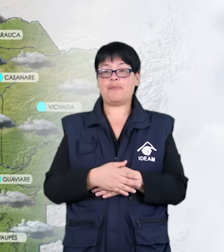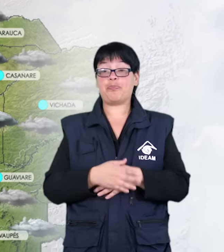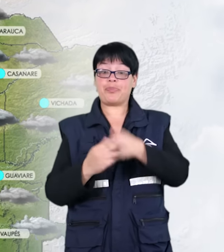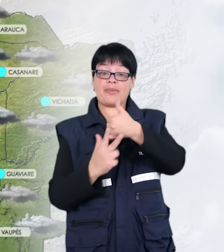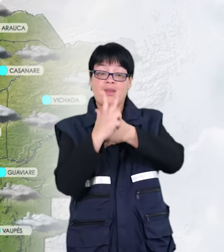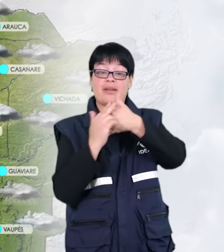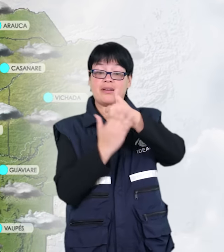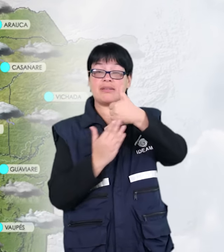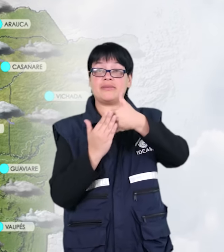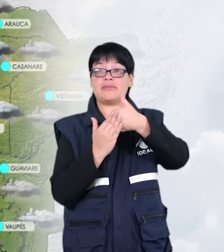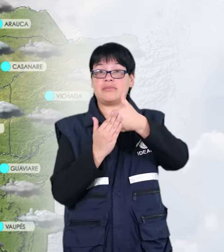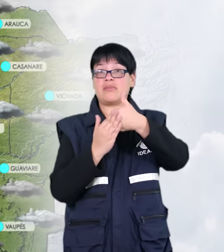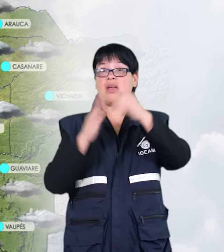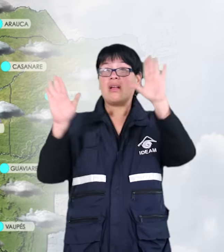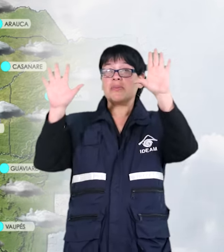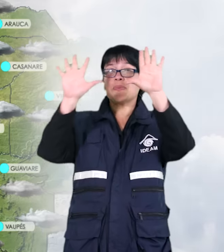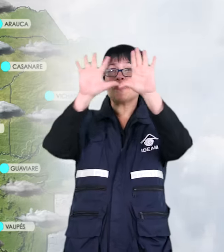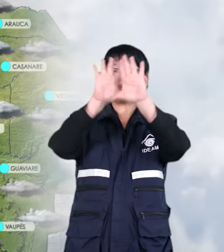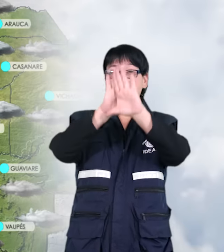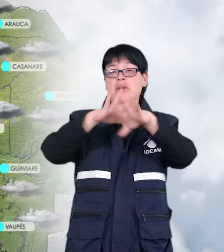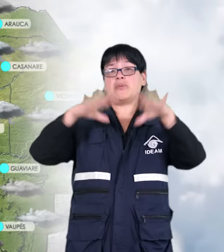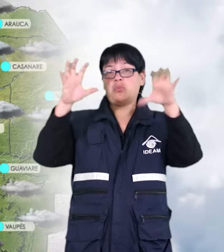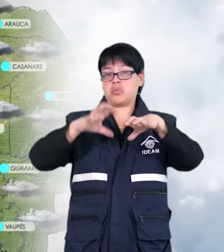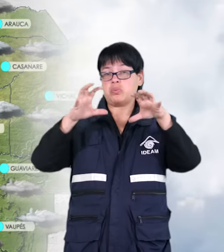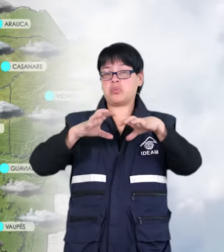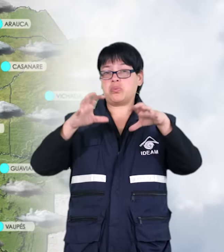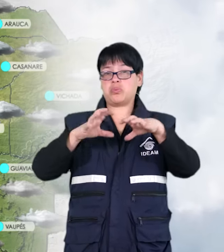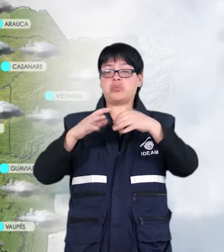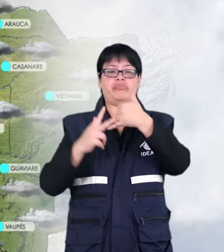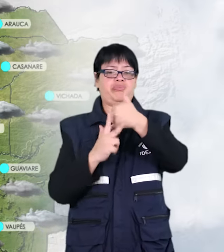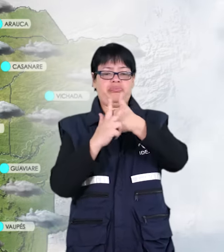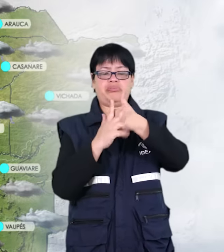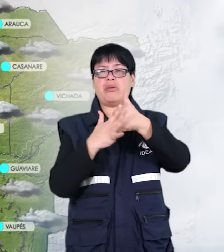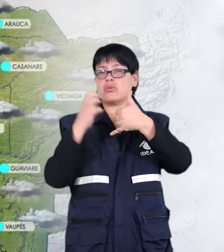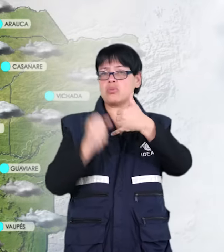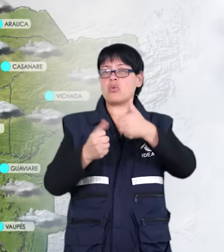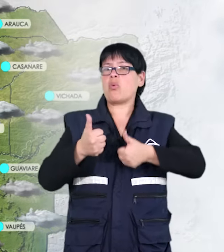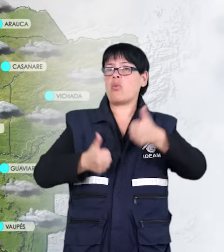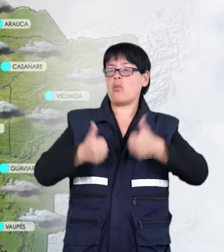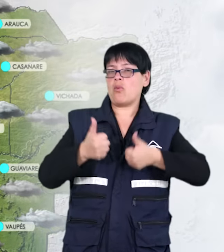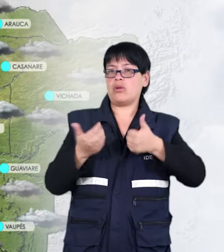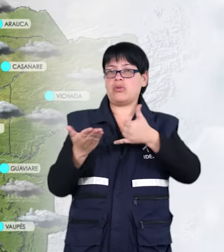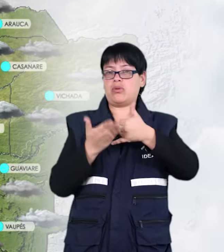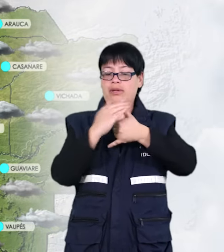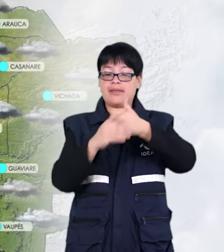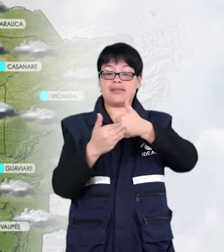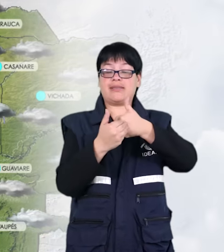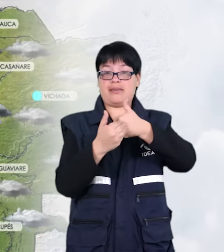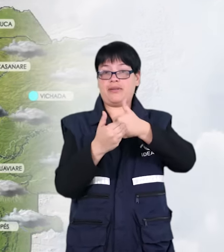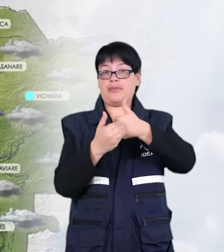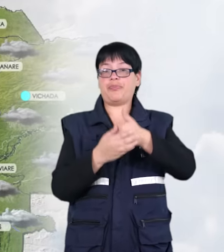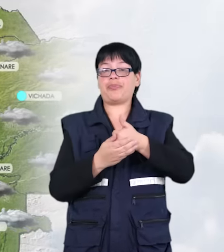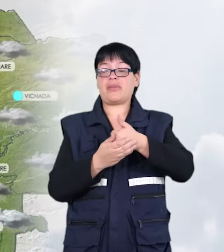región andina se espera cielo cubierto, se presentarán lluvias a lo largo de la región, las más intensas sobre el centro de esta.